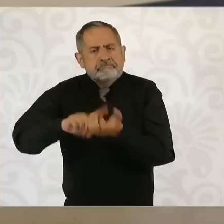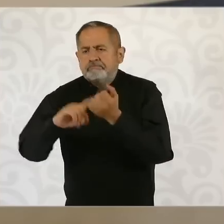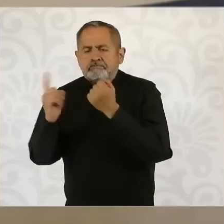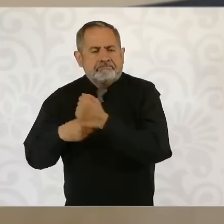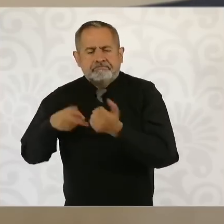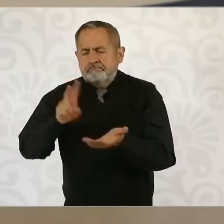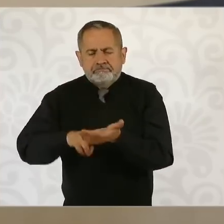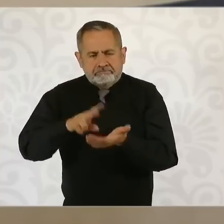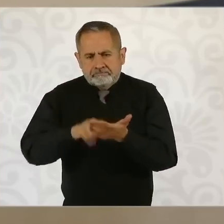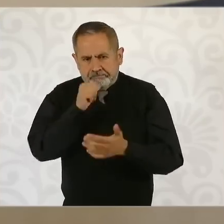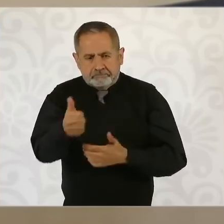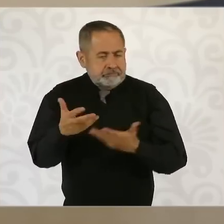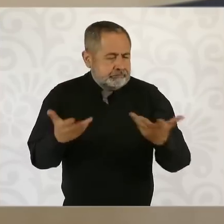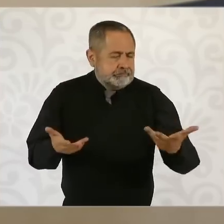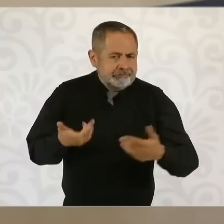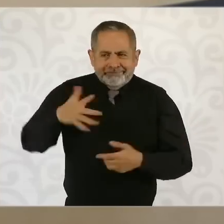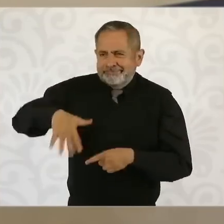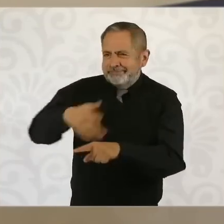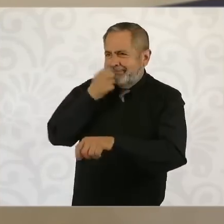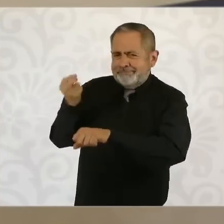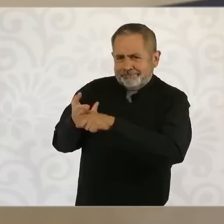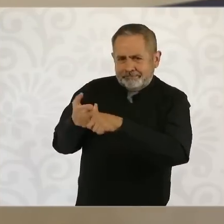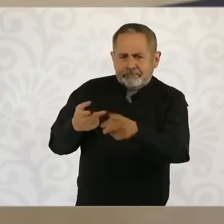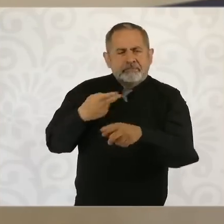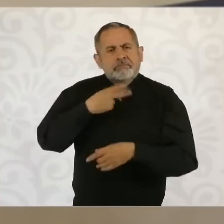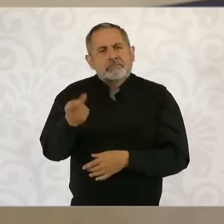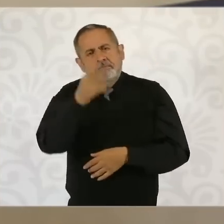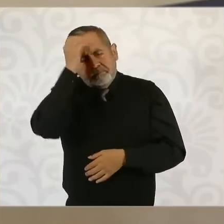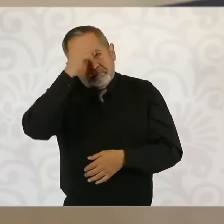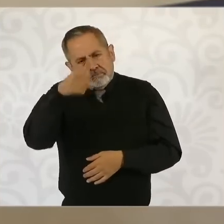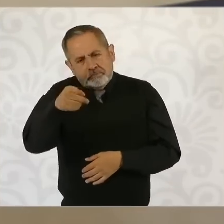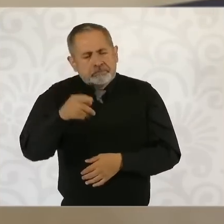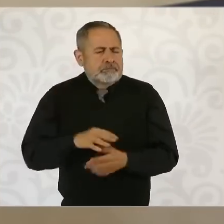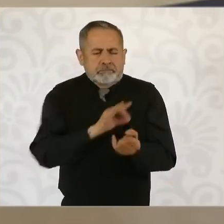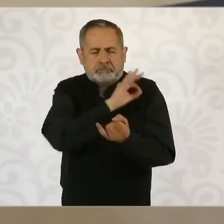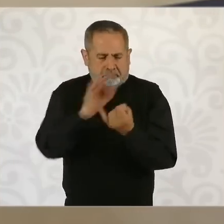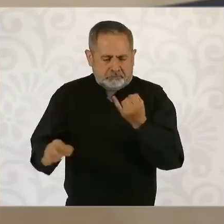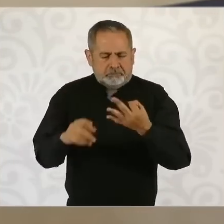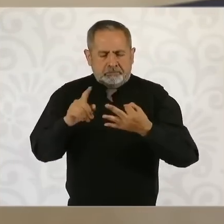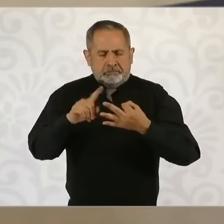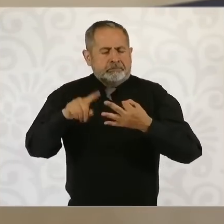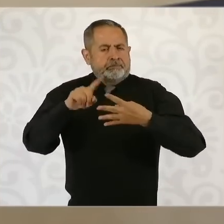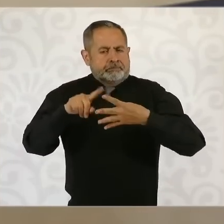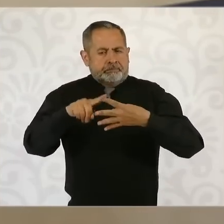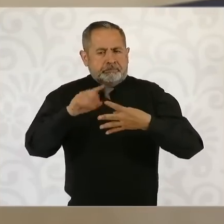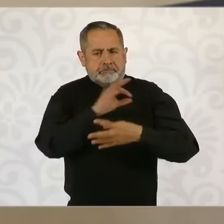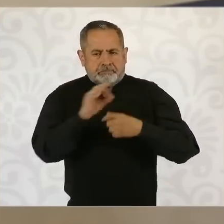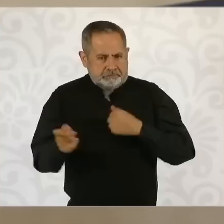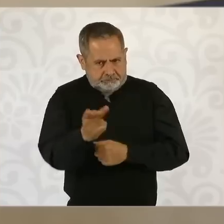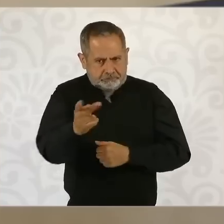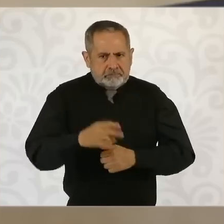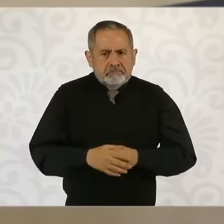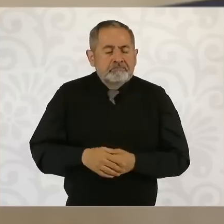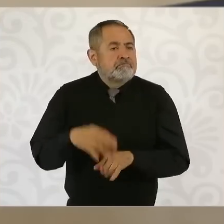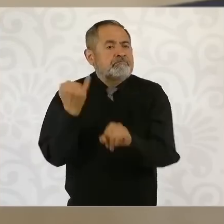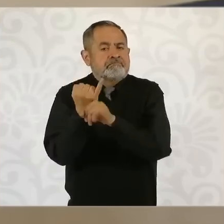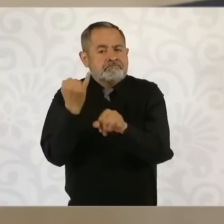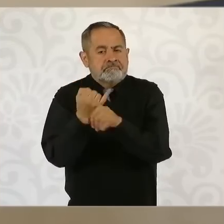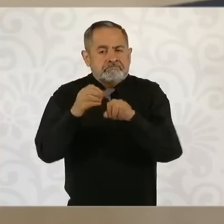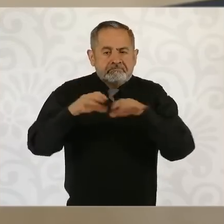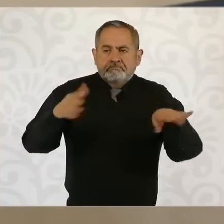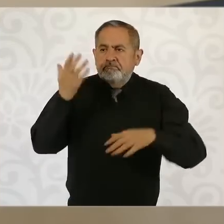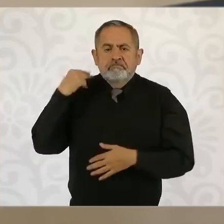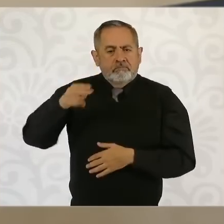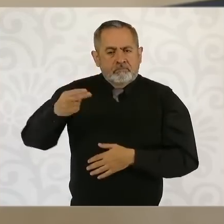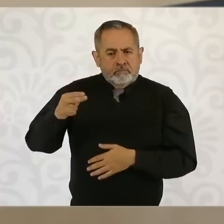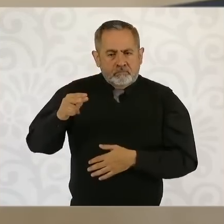secretario Harfuch. Es preguntar su postura sobre este tema y para finalizar, en redes sociales, desde octubre-noviembre que se